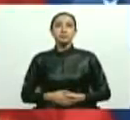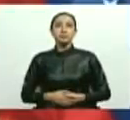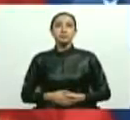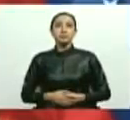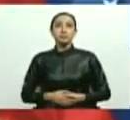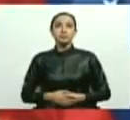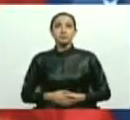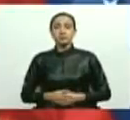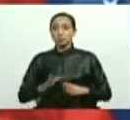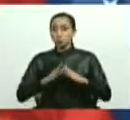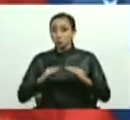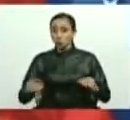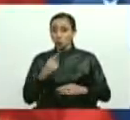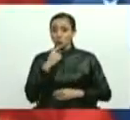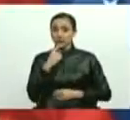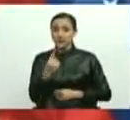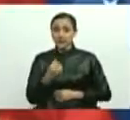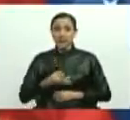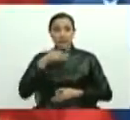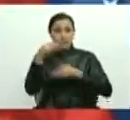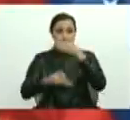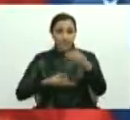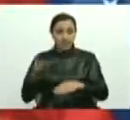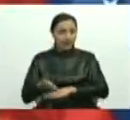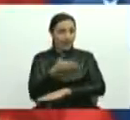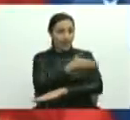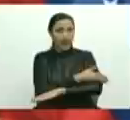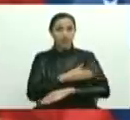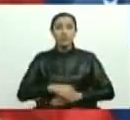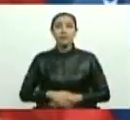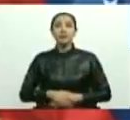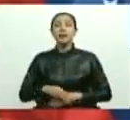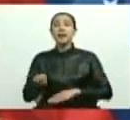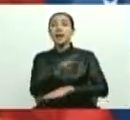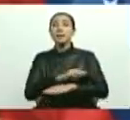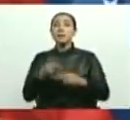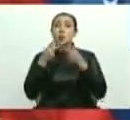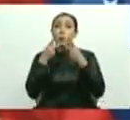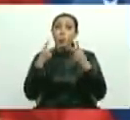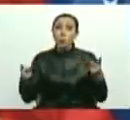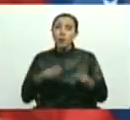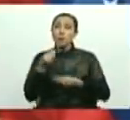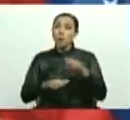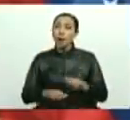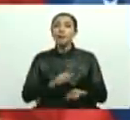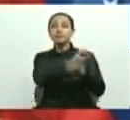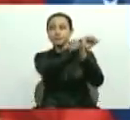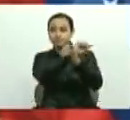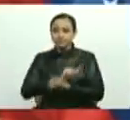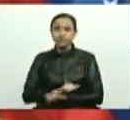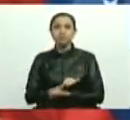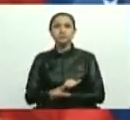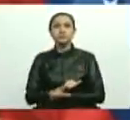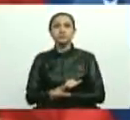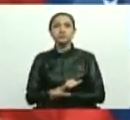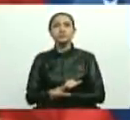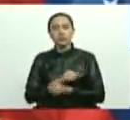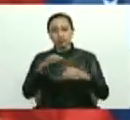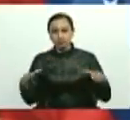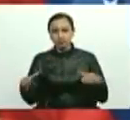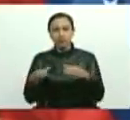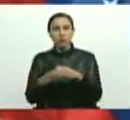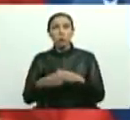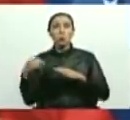Por todo lo anterior, el Ministerio Público tramitó orden de aprehensión ante el Tribunal Tercero